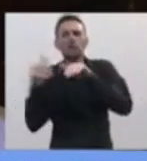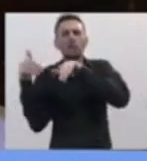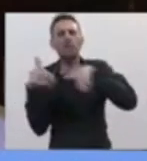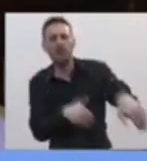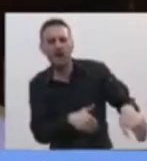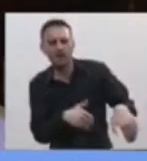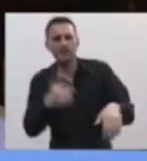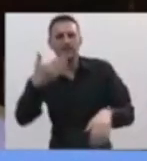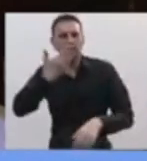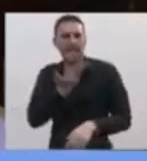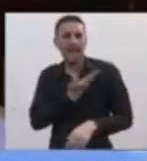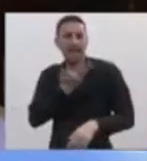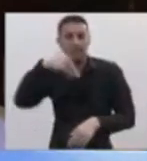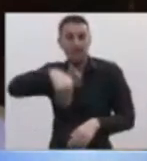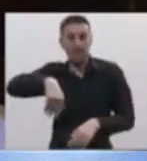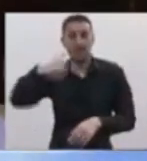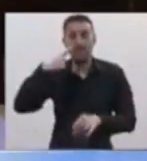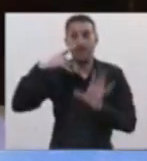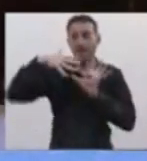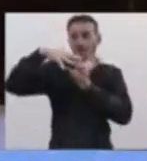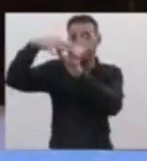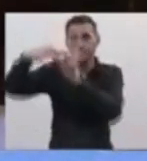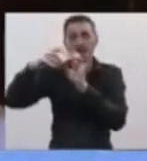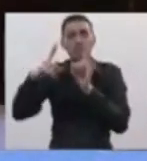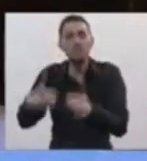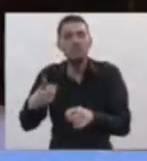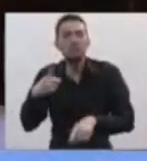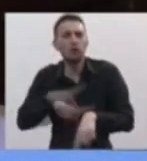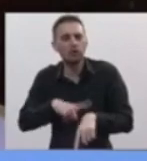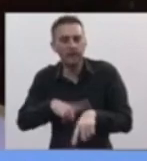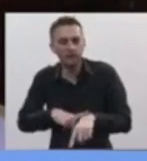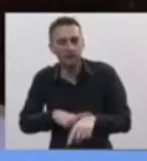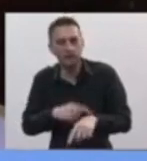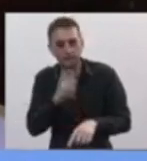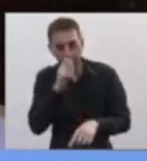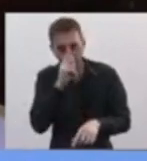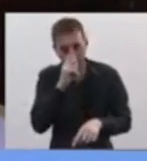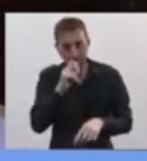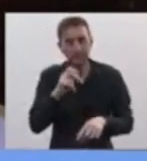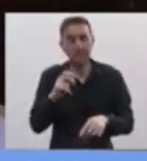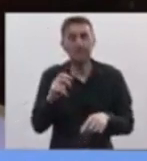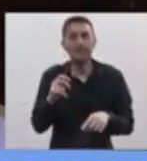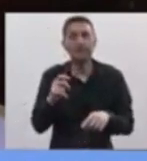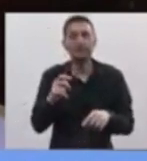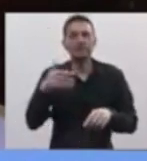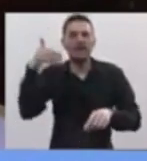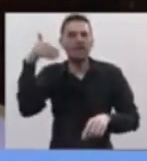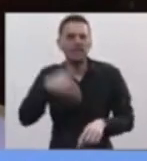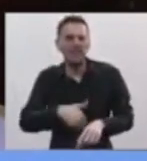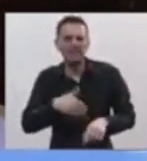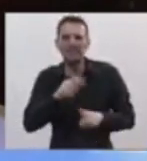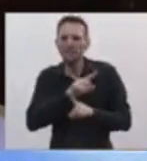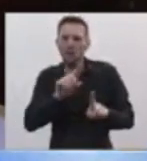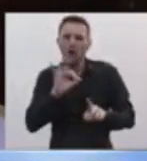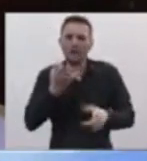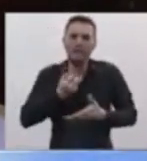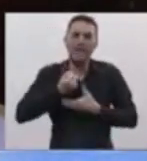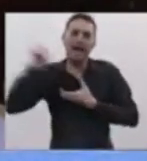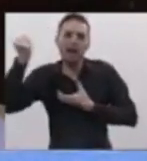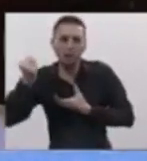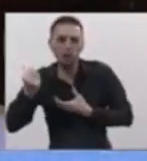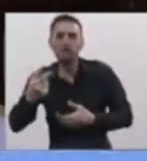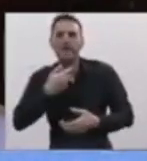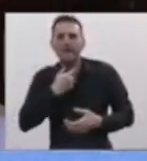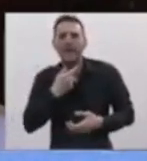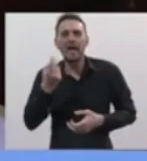el fondo monetario y al mismo tiempo como dije en este decir tiene menos déficit quieren más ajuste no lo dice como